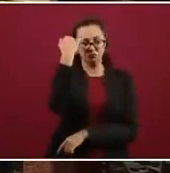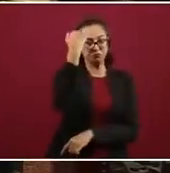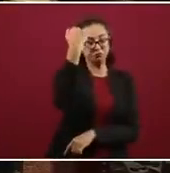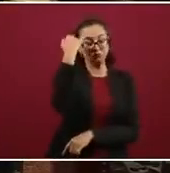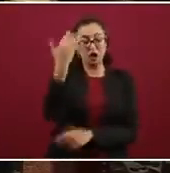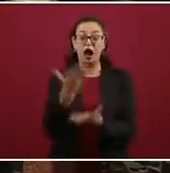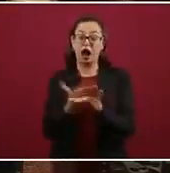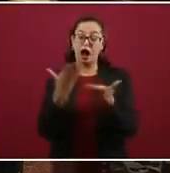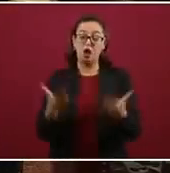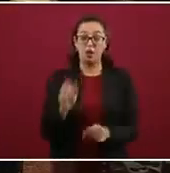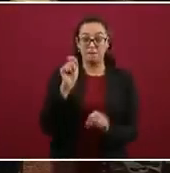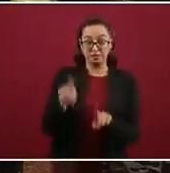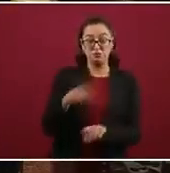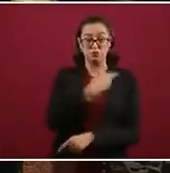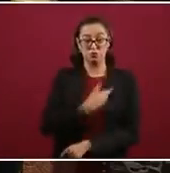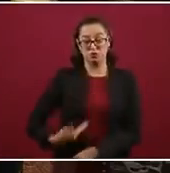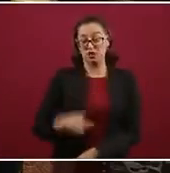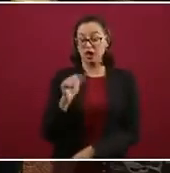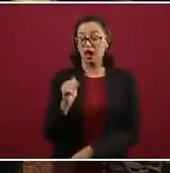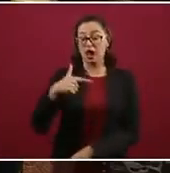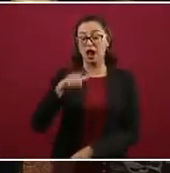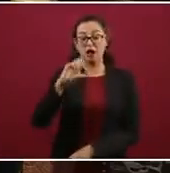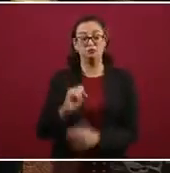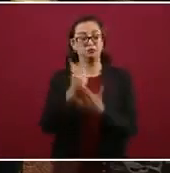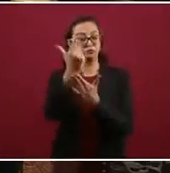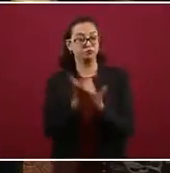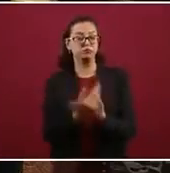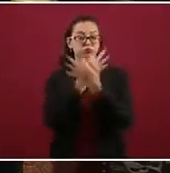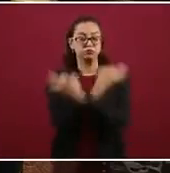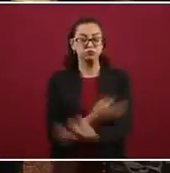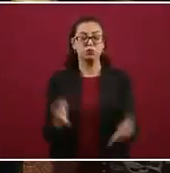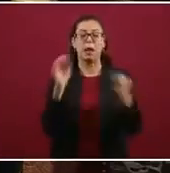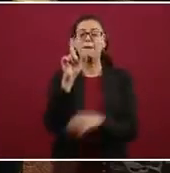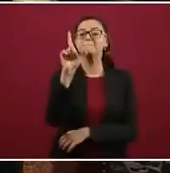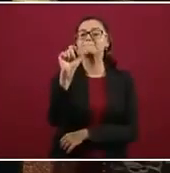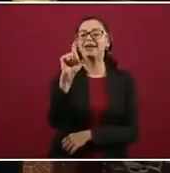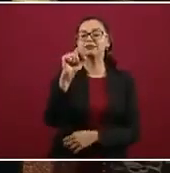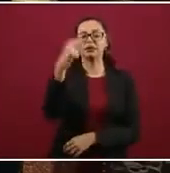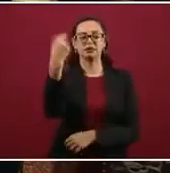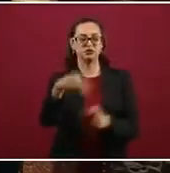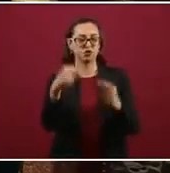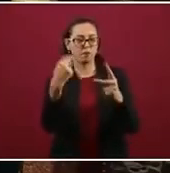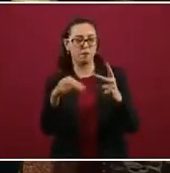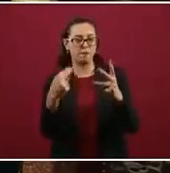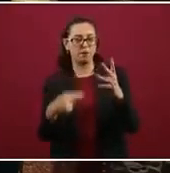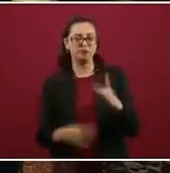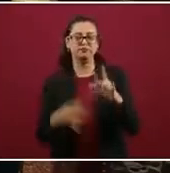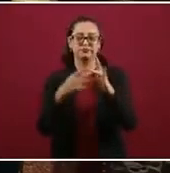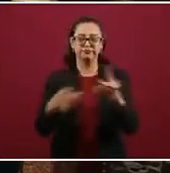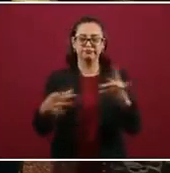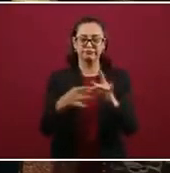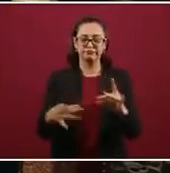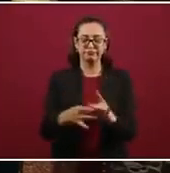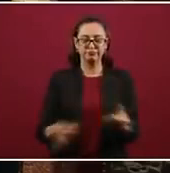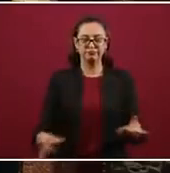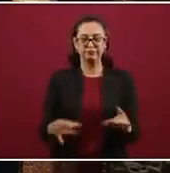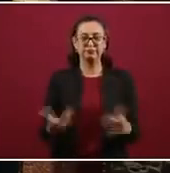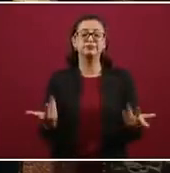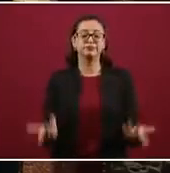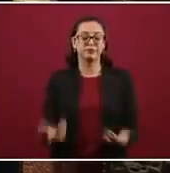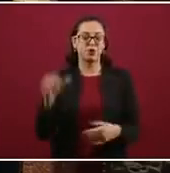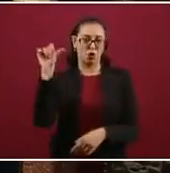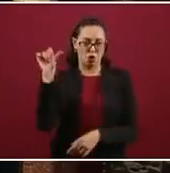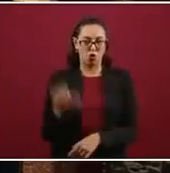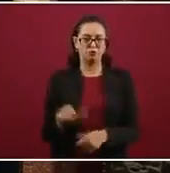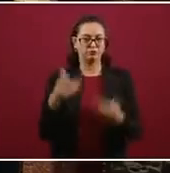sean 20 vivas las que se escuchen desde el balcón de este espacio, el Palacio Nacional. Y como hemos visto,